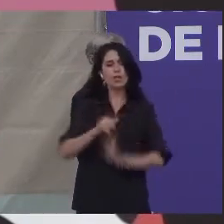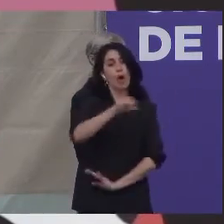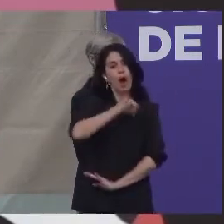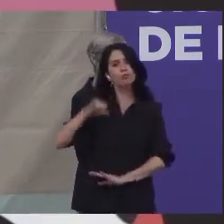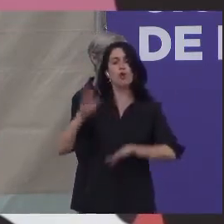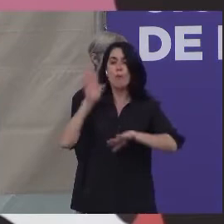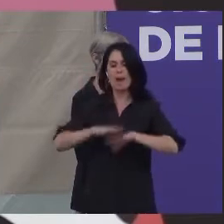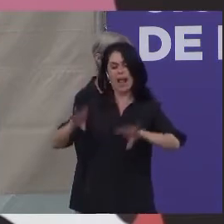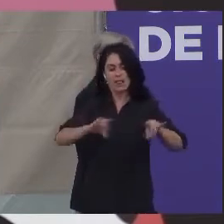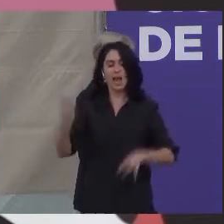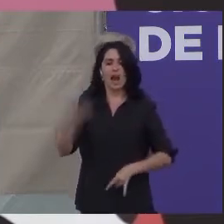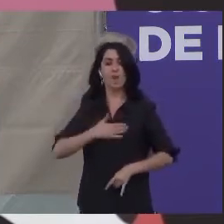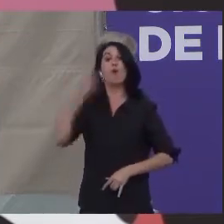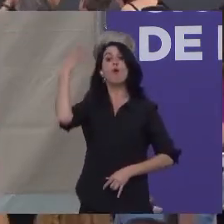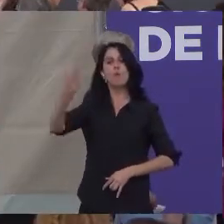Podem protagonista.